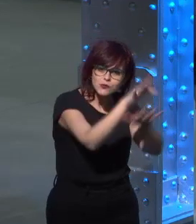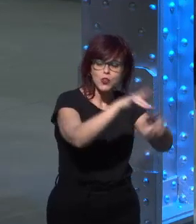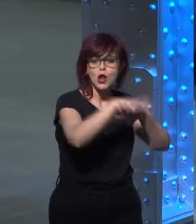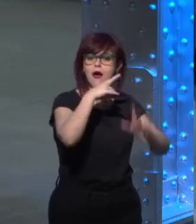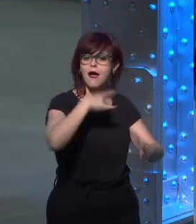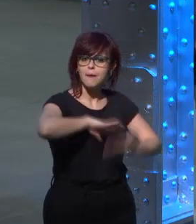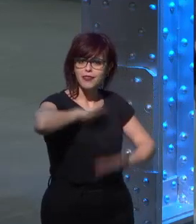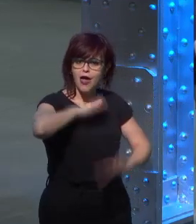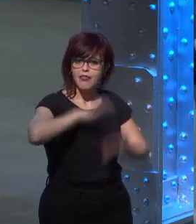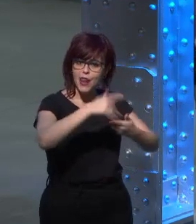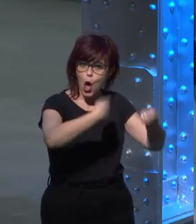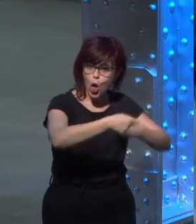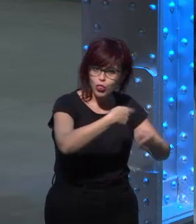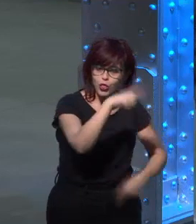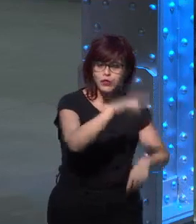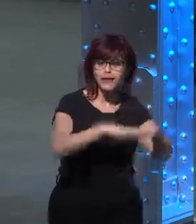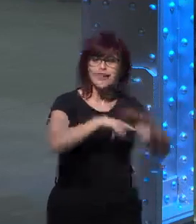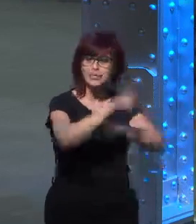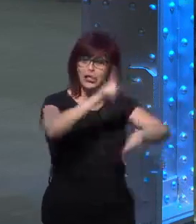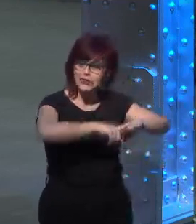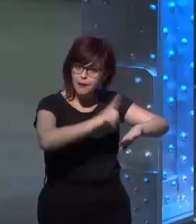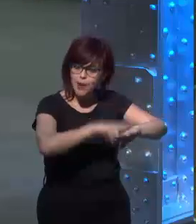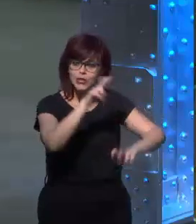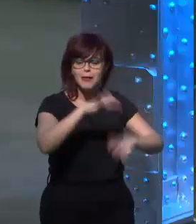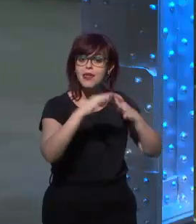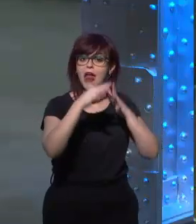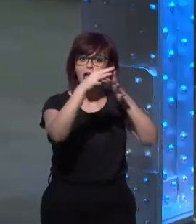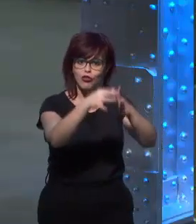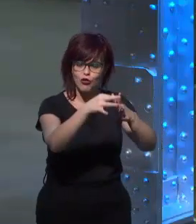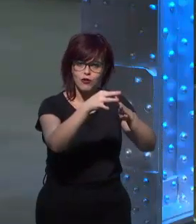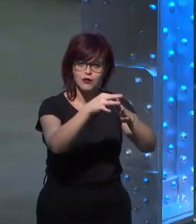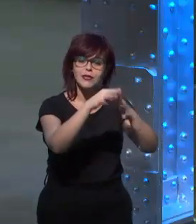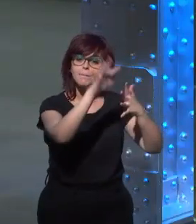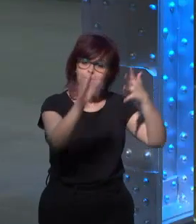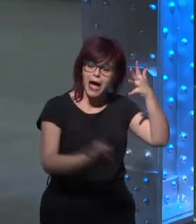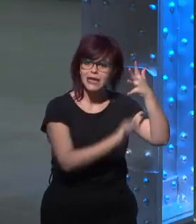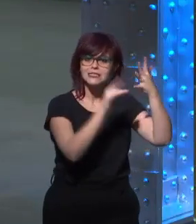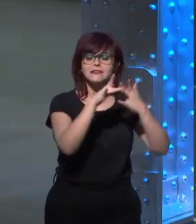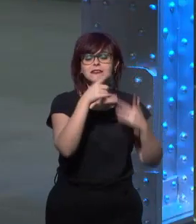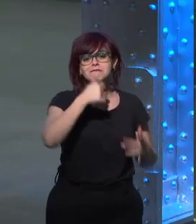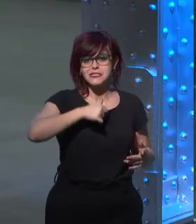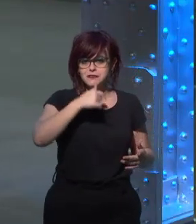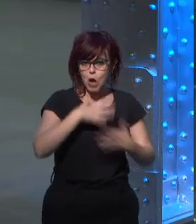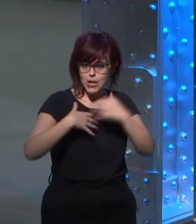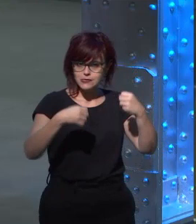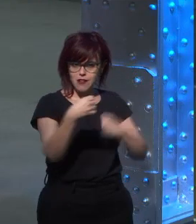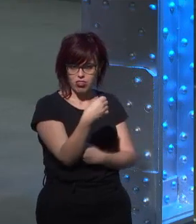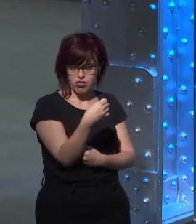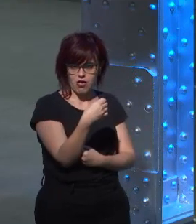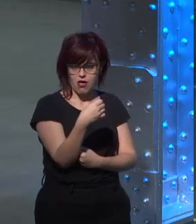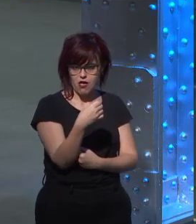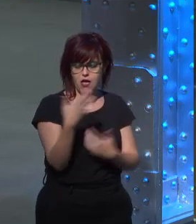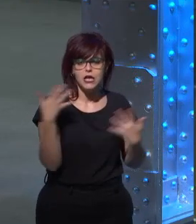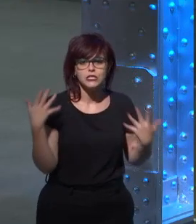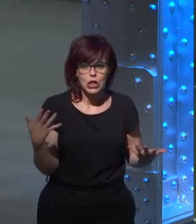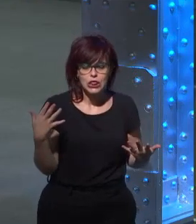capacidad de negociación, gestión del tiempo, liderazgo y una más, que es la resiliencia. Y esto sí que nos va a tener que